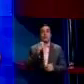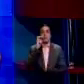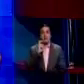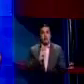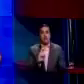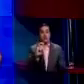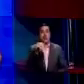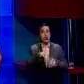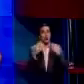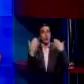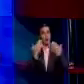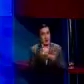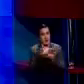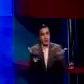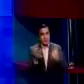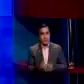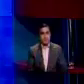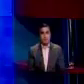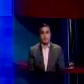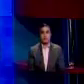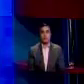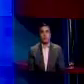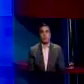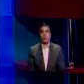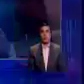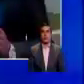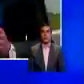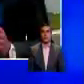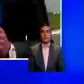en Guayaquil. Adelante.